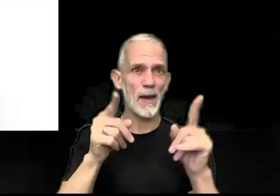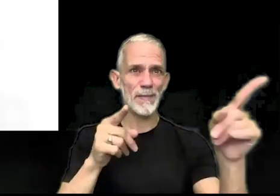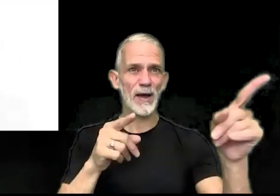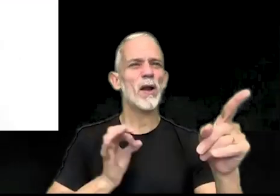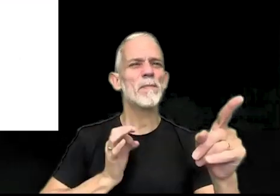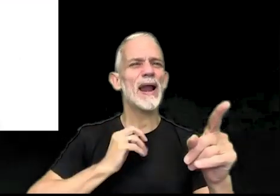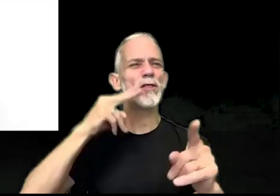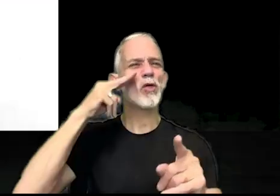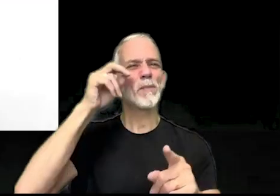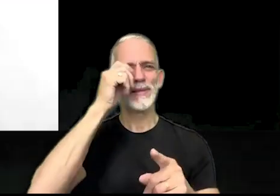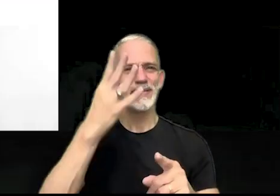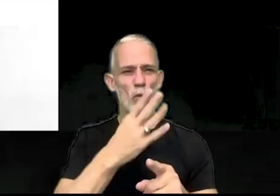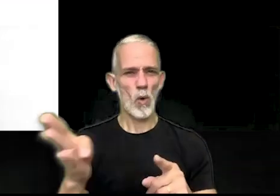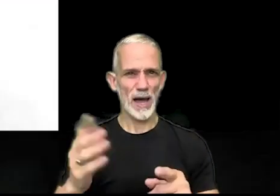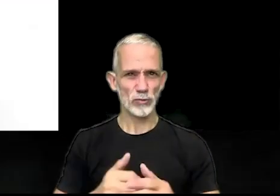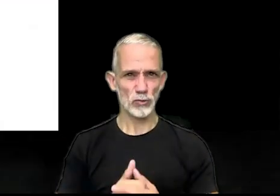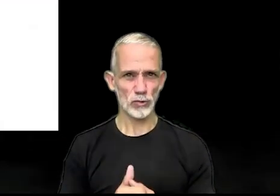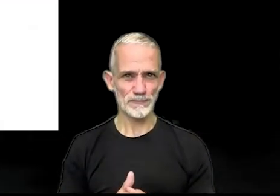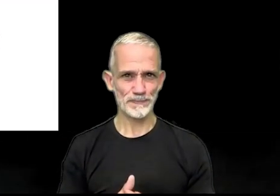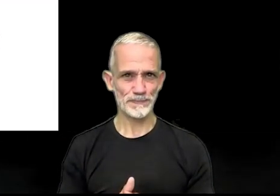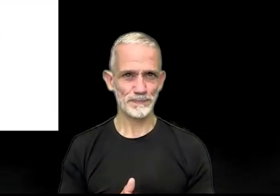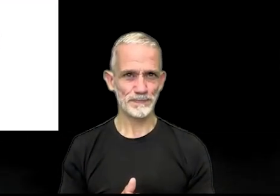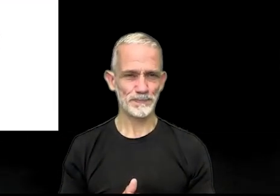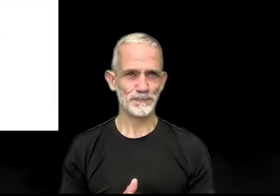para el año 2024.